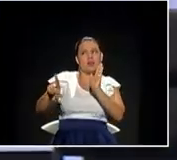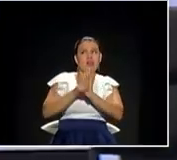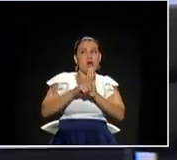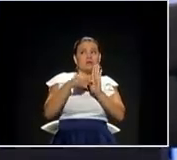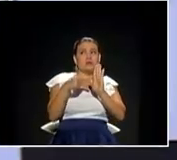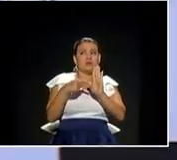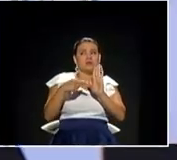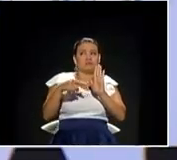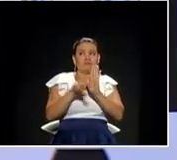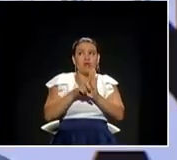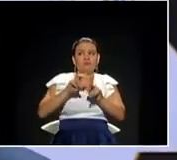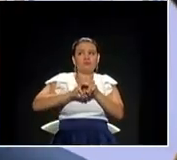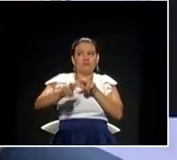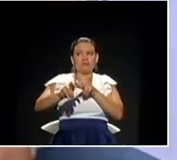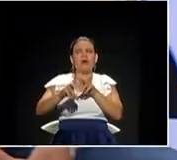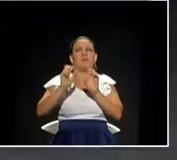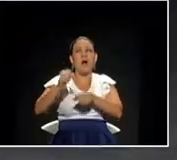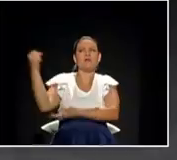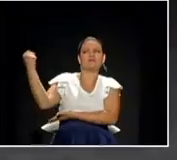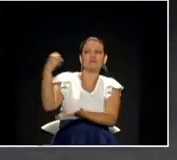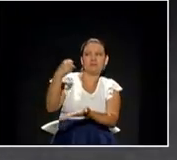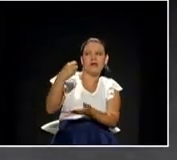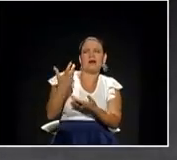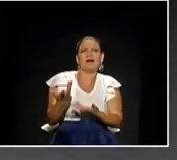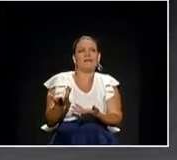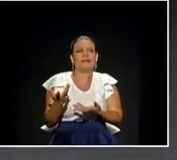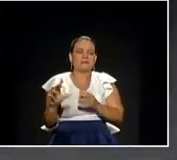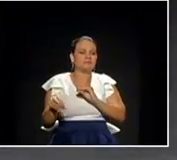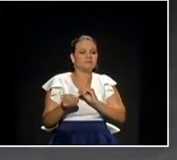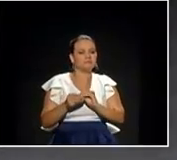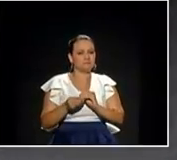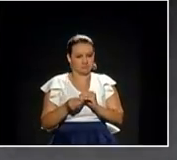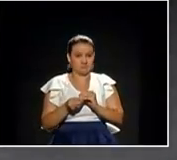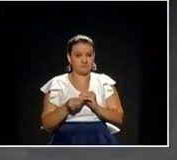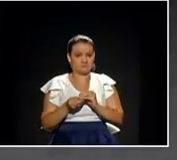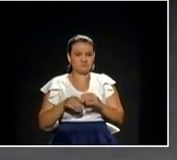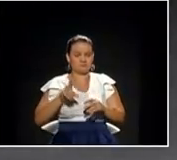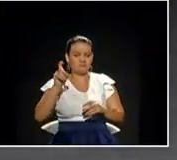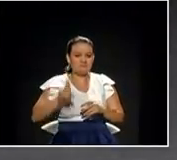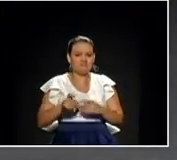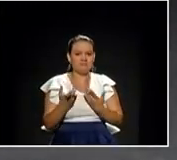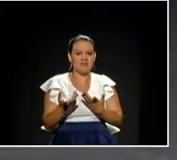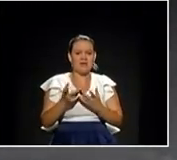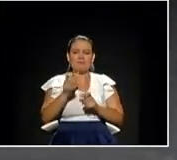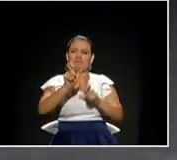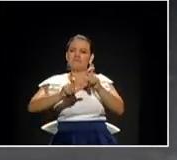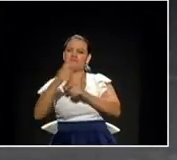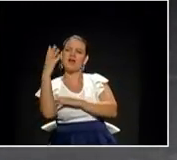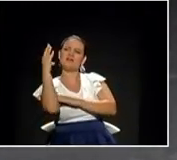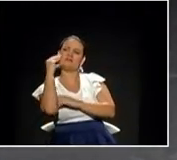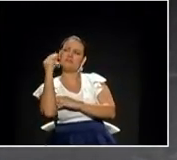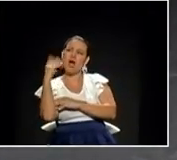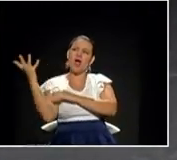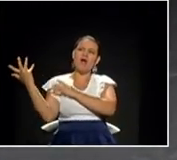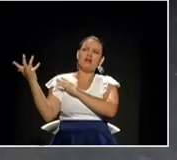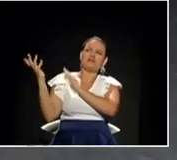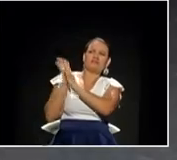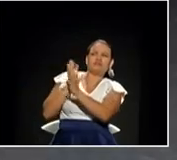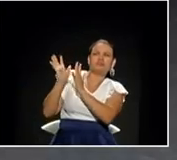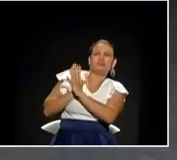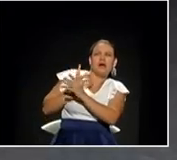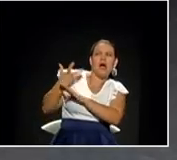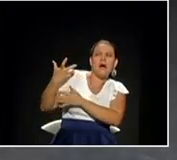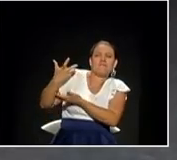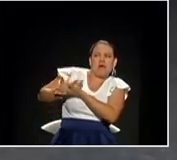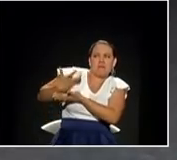parte de esos recursos pero además también hay que dejar que los expertos como han venido proponiendo simplemente no